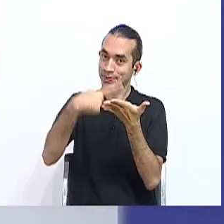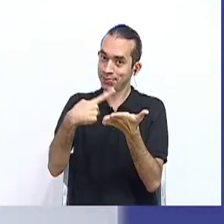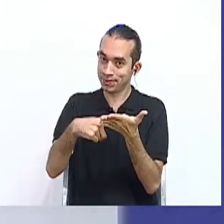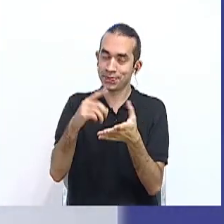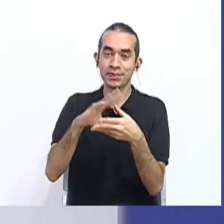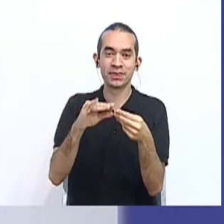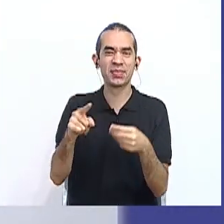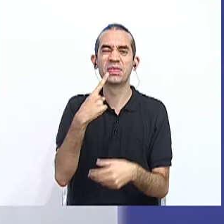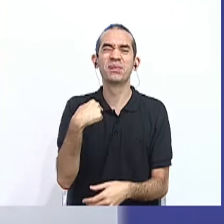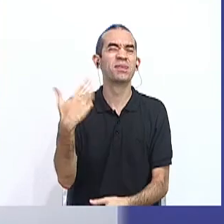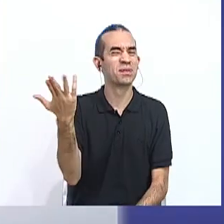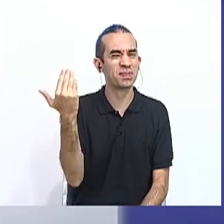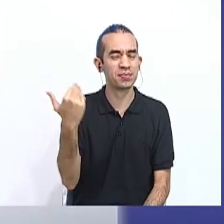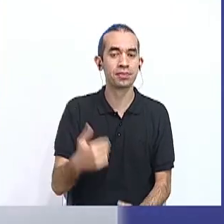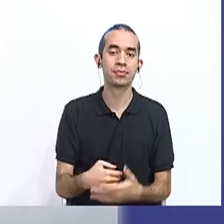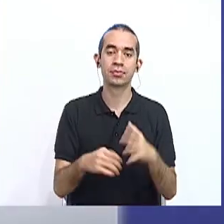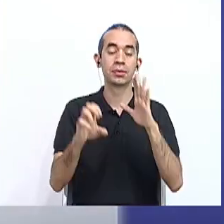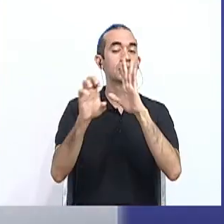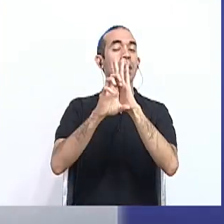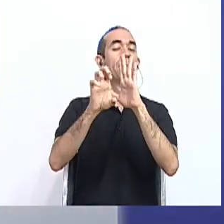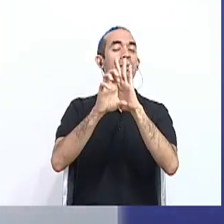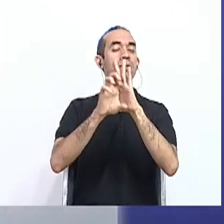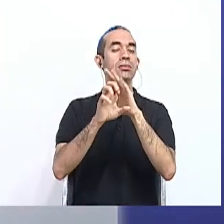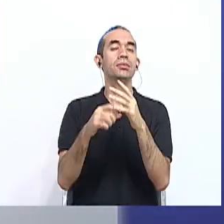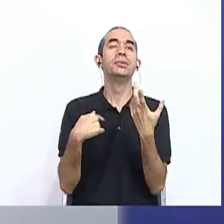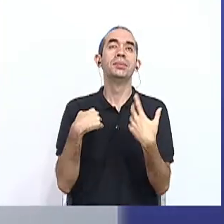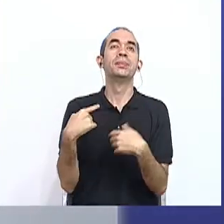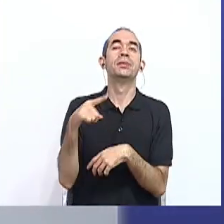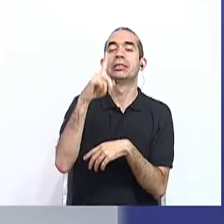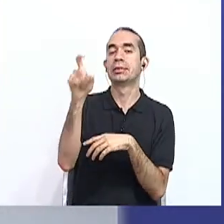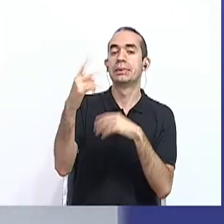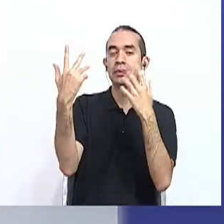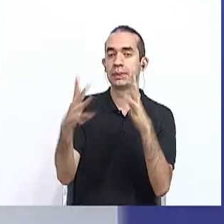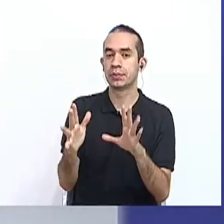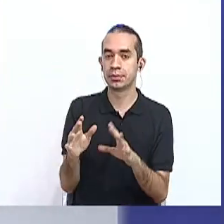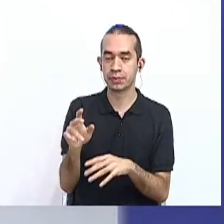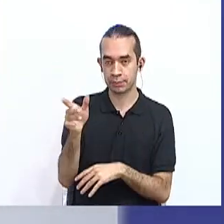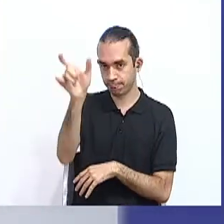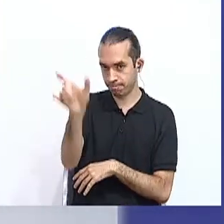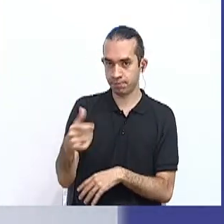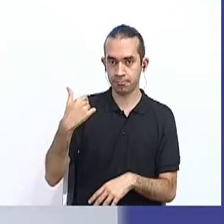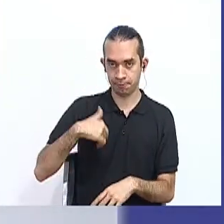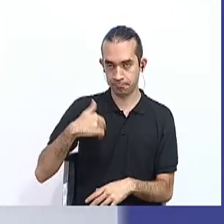fue lo que él nos dijo. Por ejemplo, le pregunté a Kevin